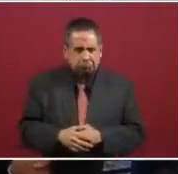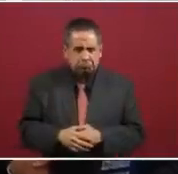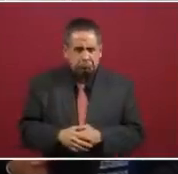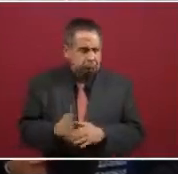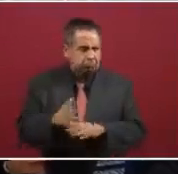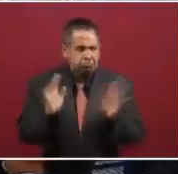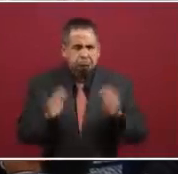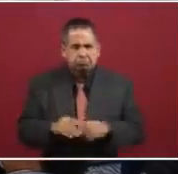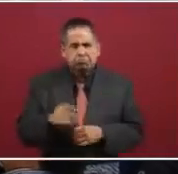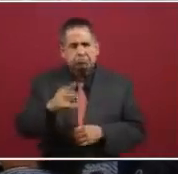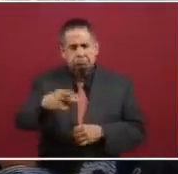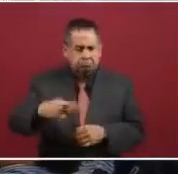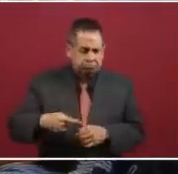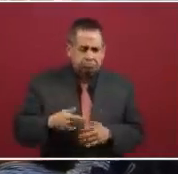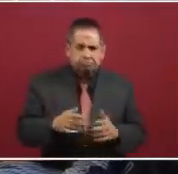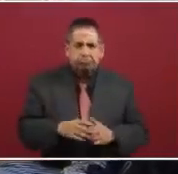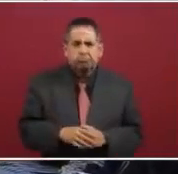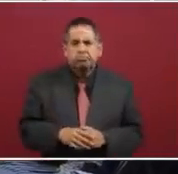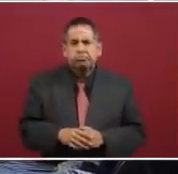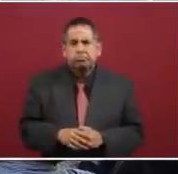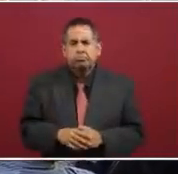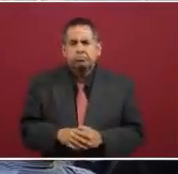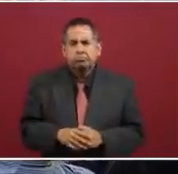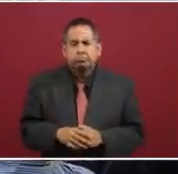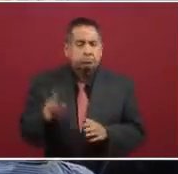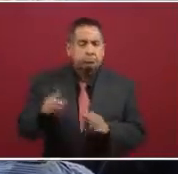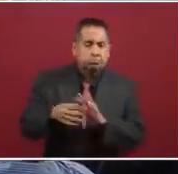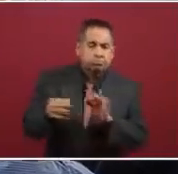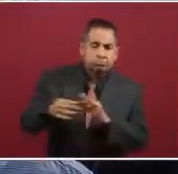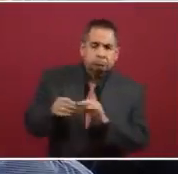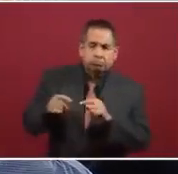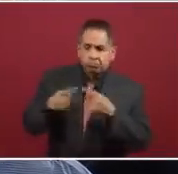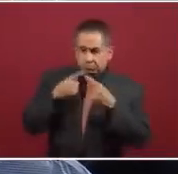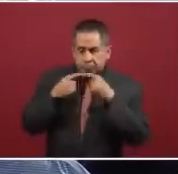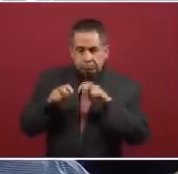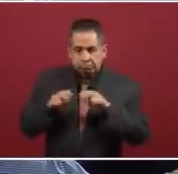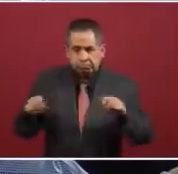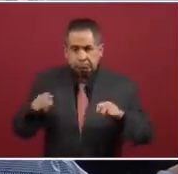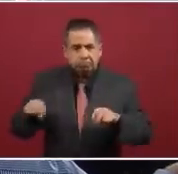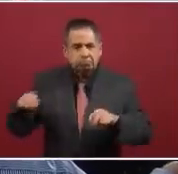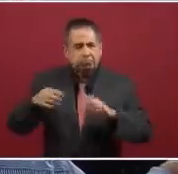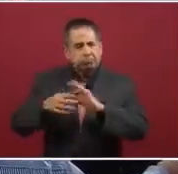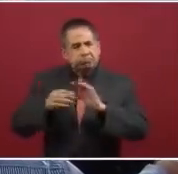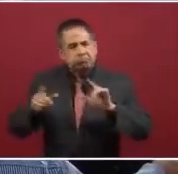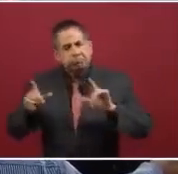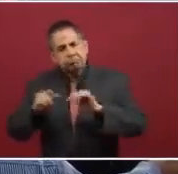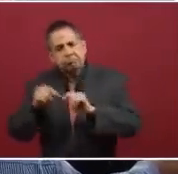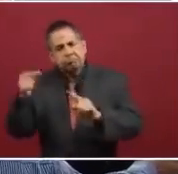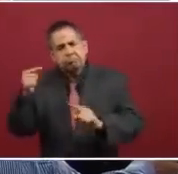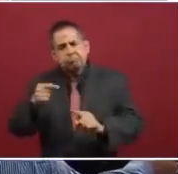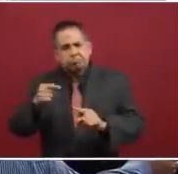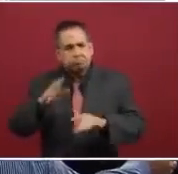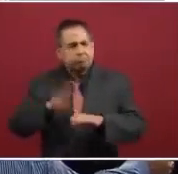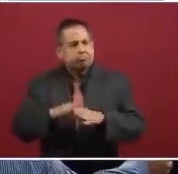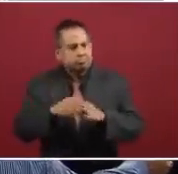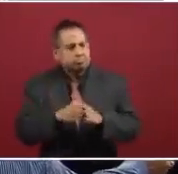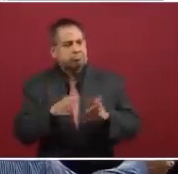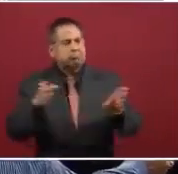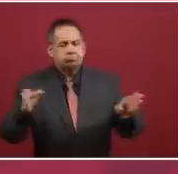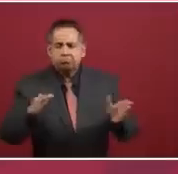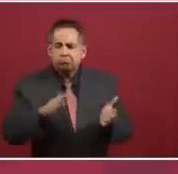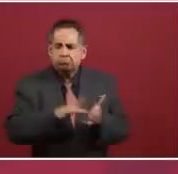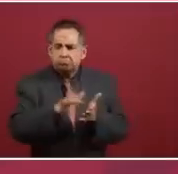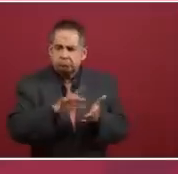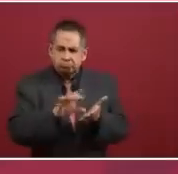de tu pregunta, ellos llegan a la conclusión de ampliar este